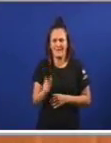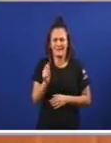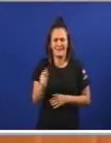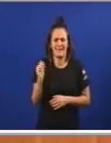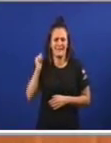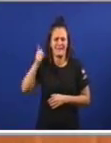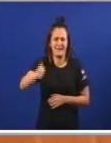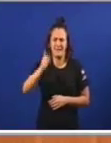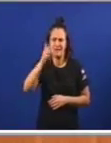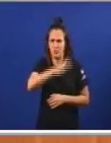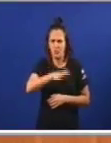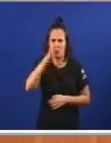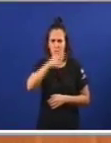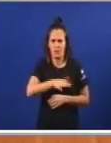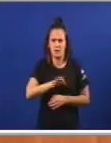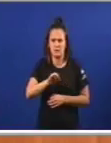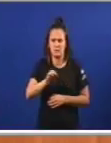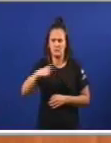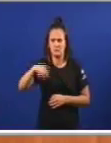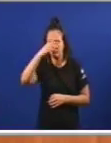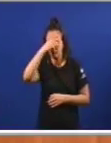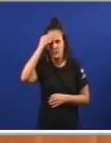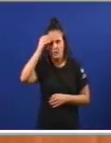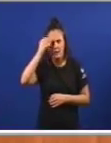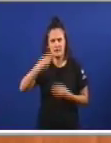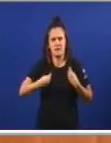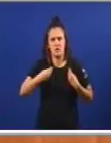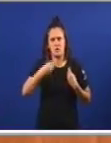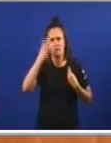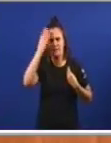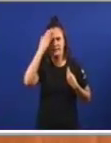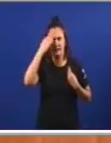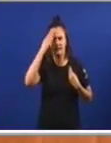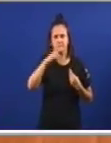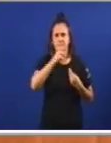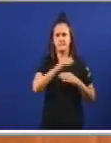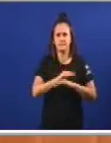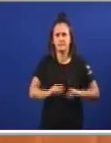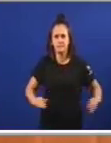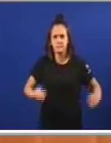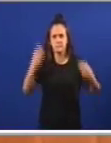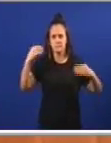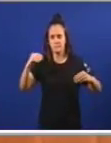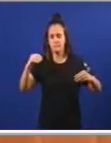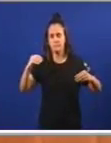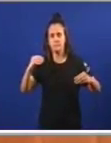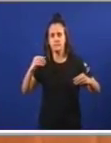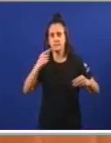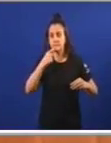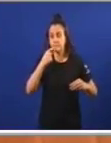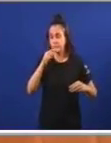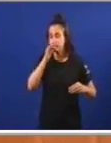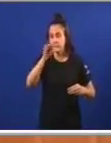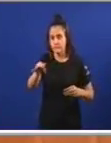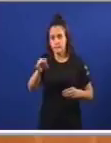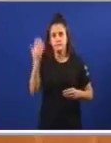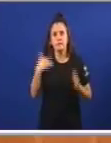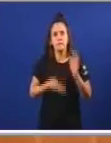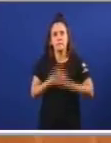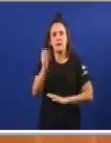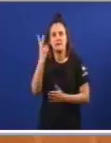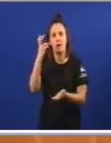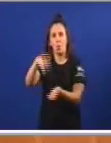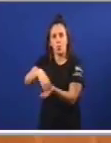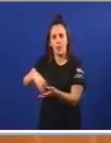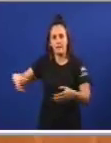é o esquecemento que ten a saúde mental infanto-juvenil. Prometeron unha segunda unidade no caso da hospitalización que